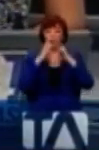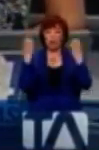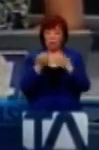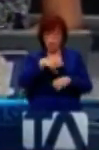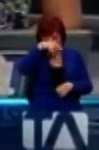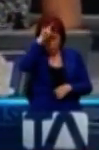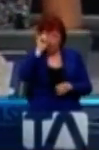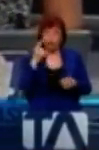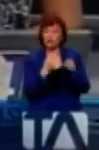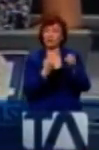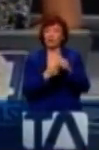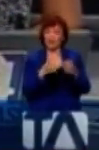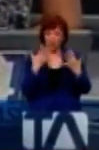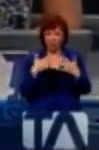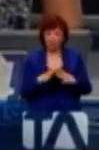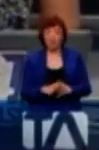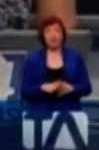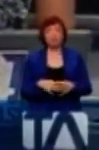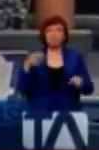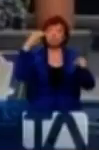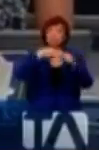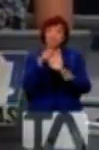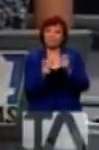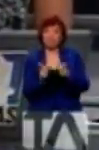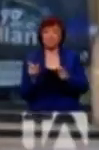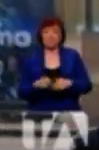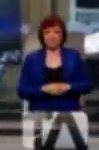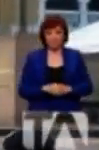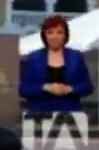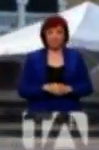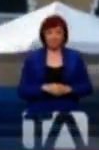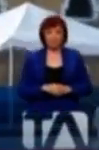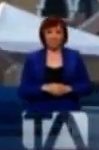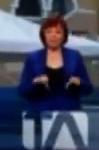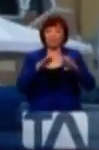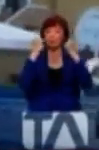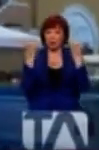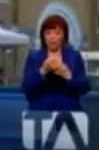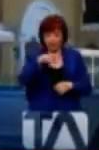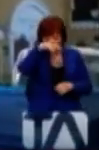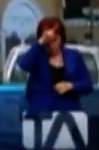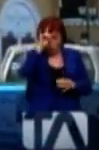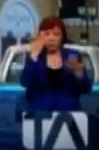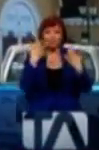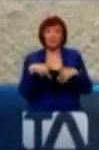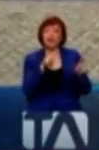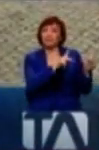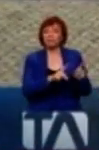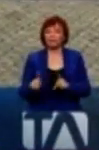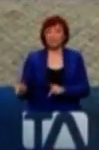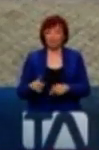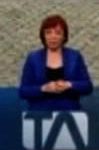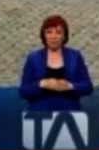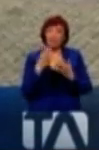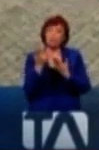show musical que busca al mejor imitador del país. La Plaza de Toros está lista para recibir a los